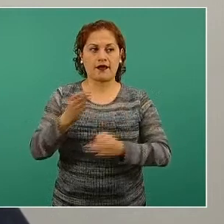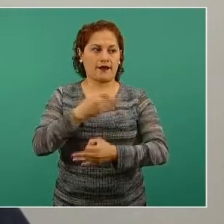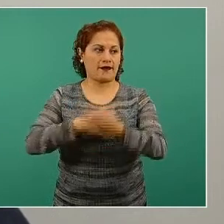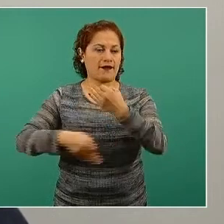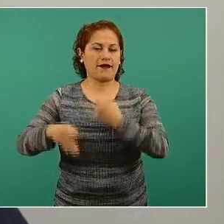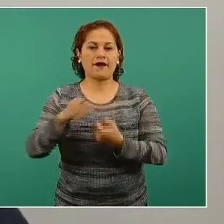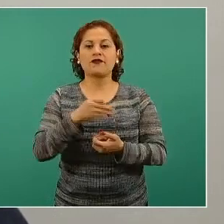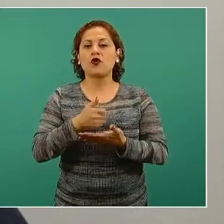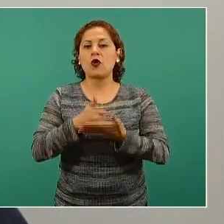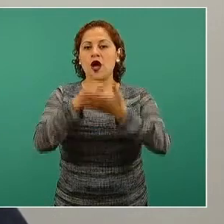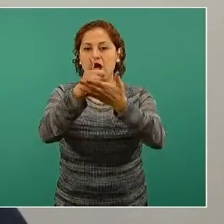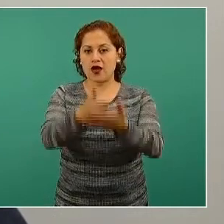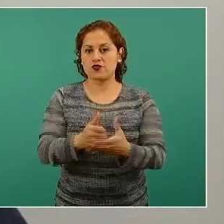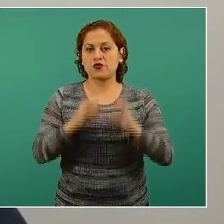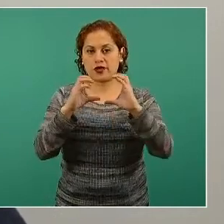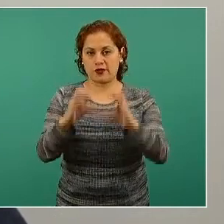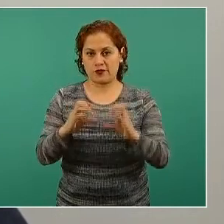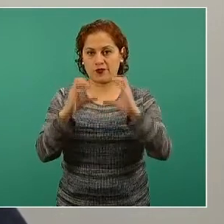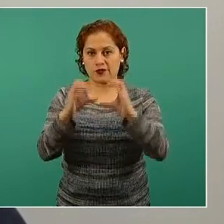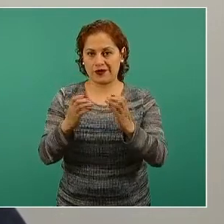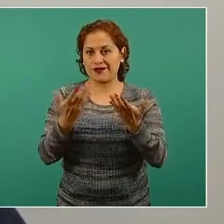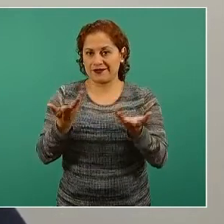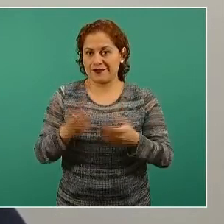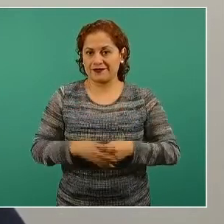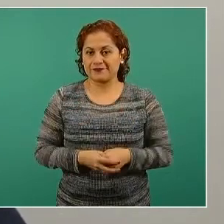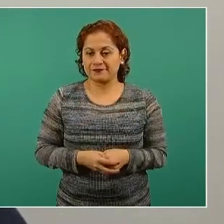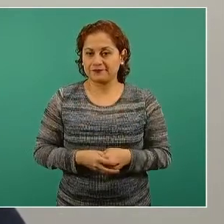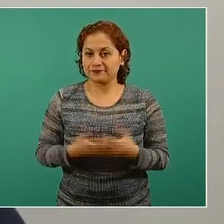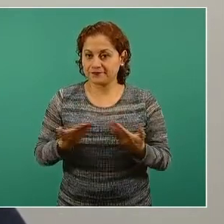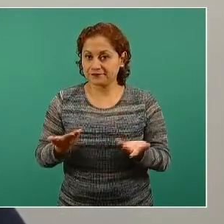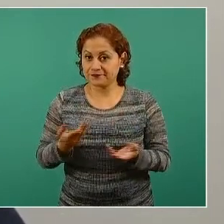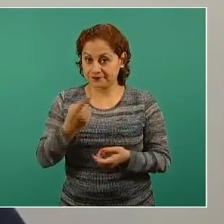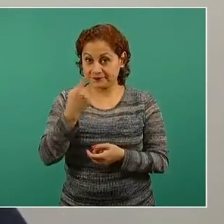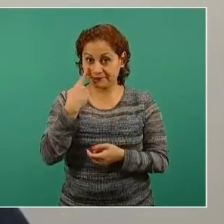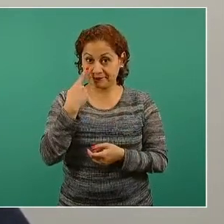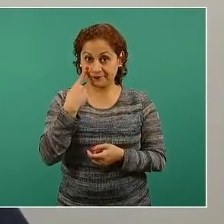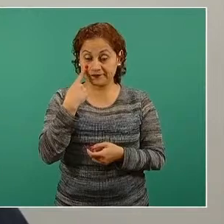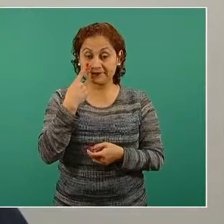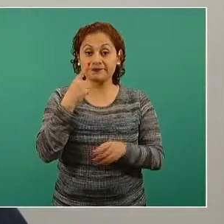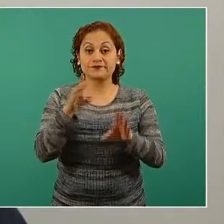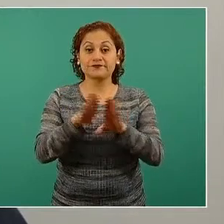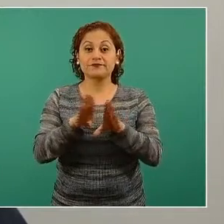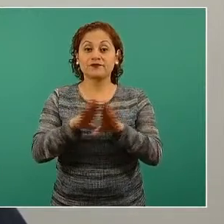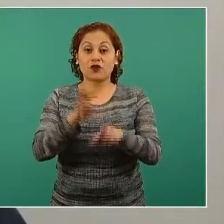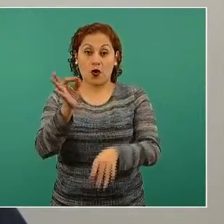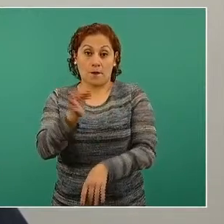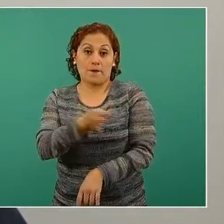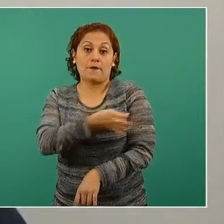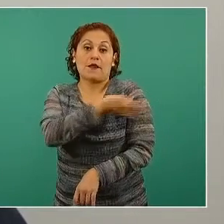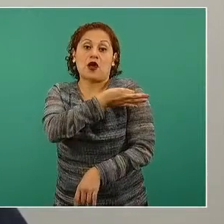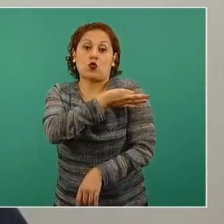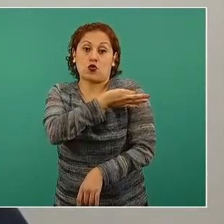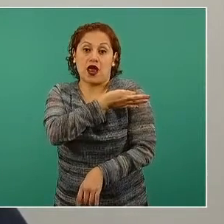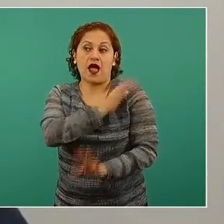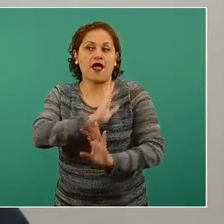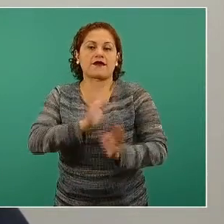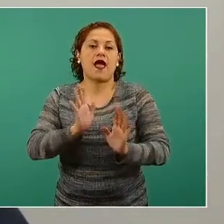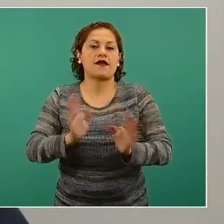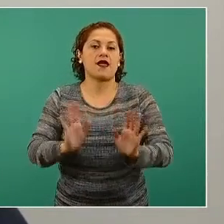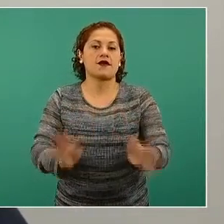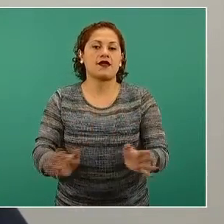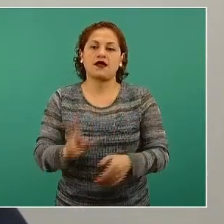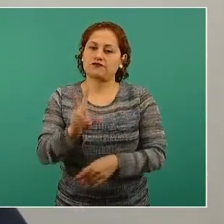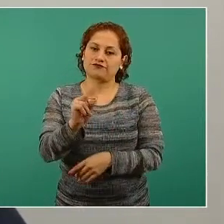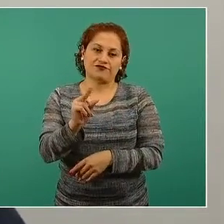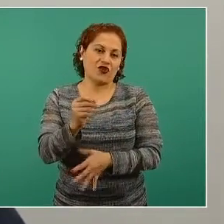recordando que esto todavía no es una consecuencia o no es producto del impacto de la vacunación, esto todavía se verá